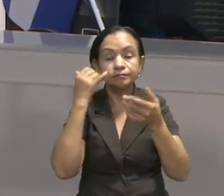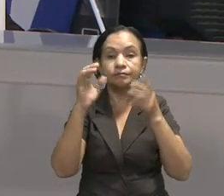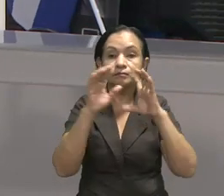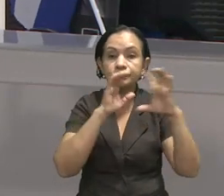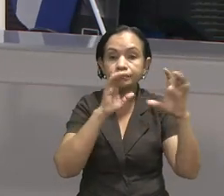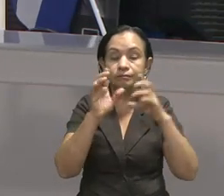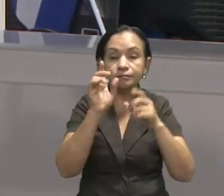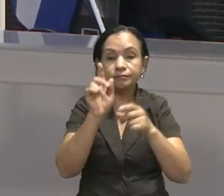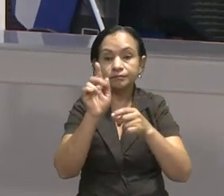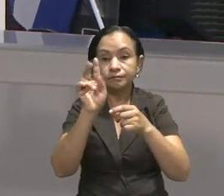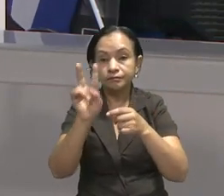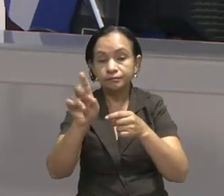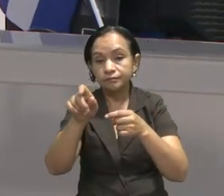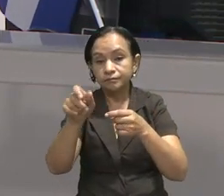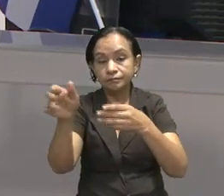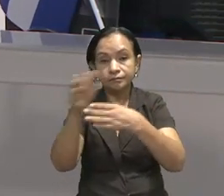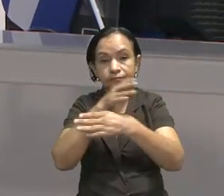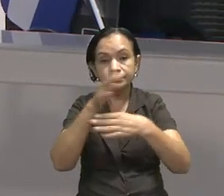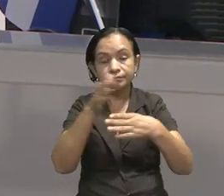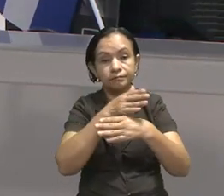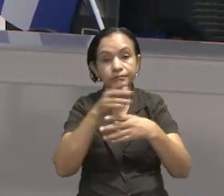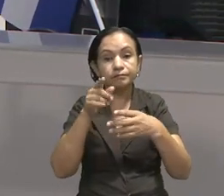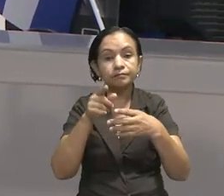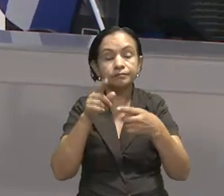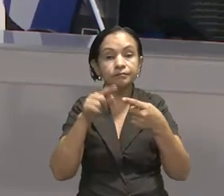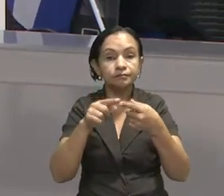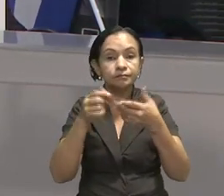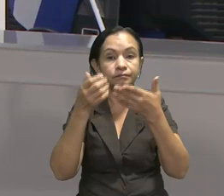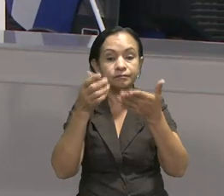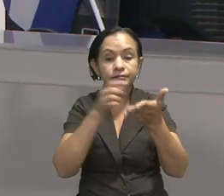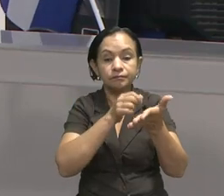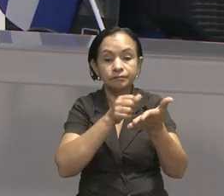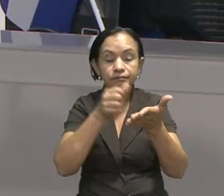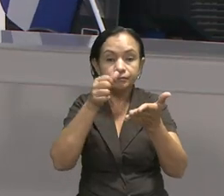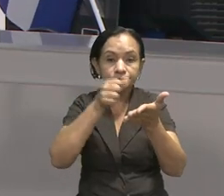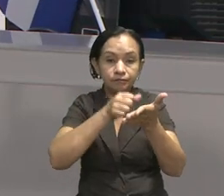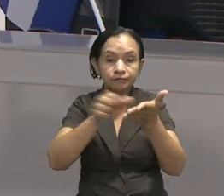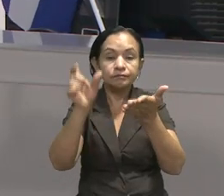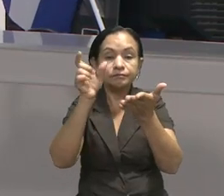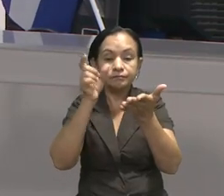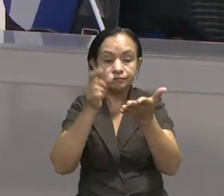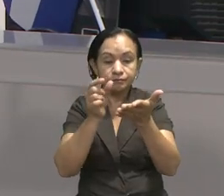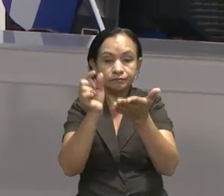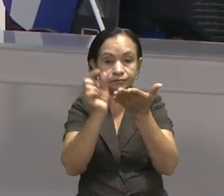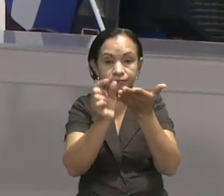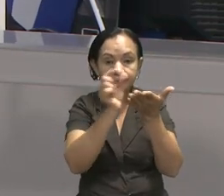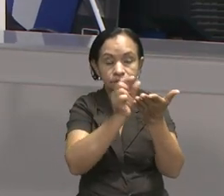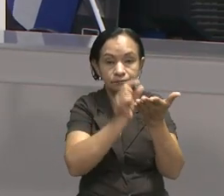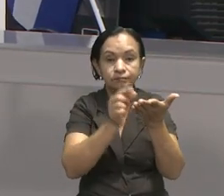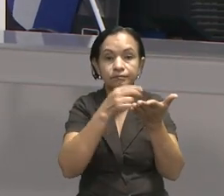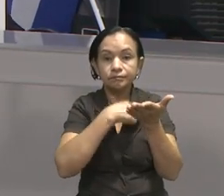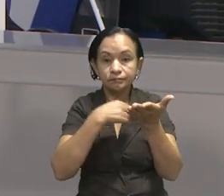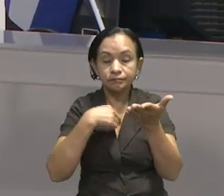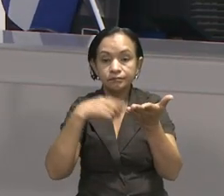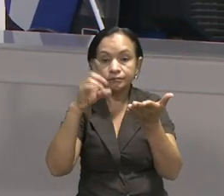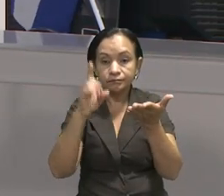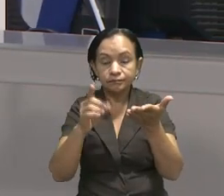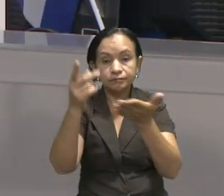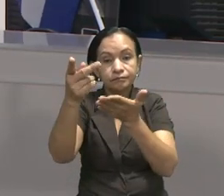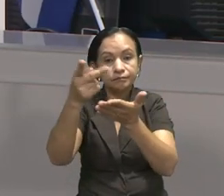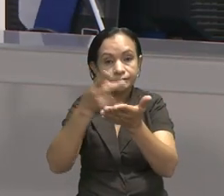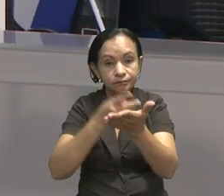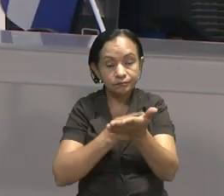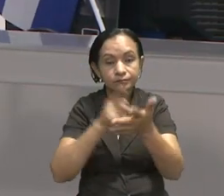comunicaciones audiovisuales y servicios postales. D, diseñar y ejecutar proyectos